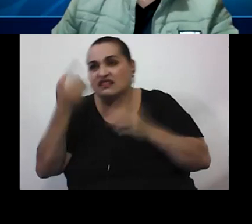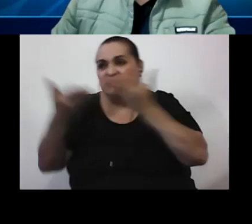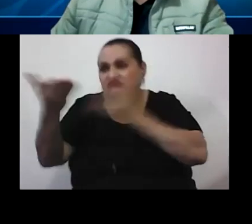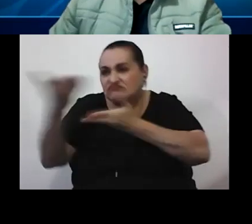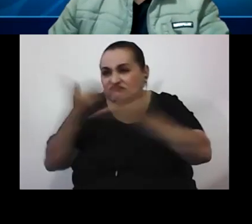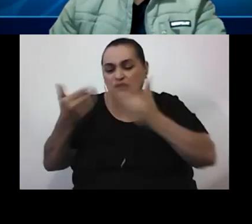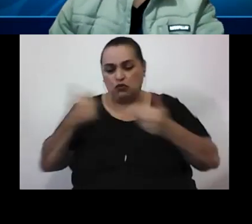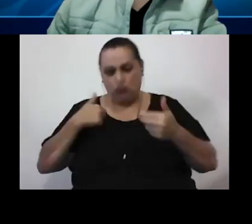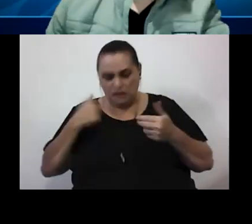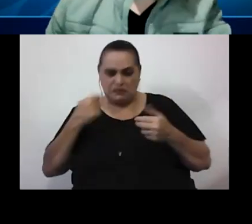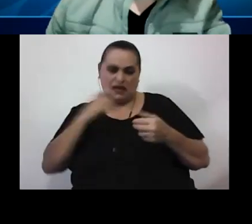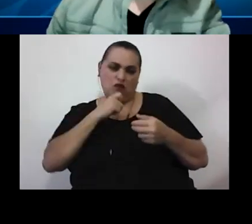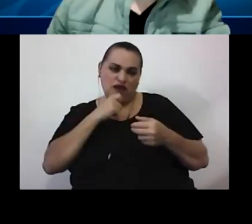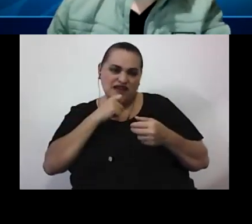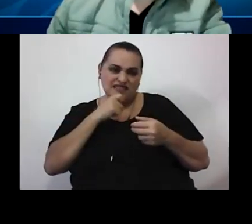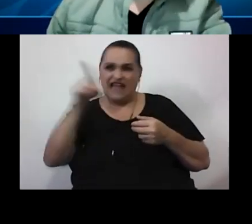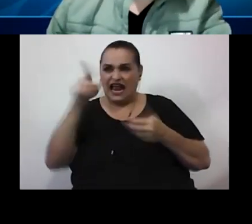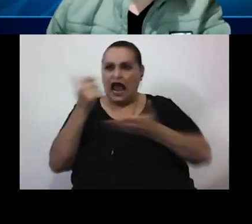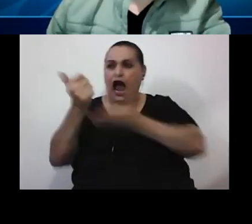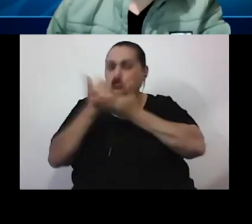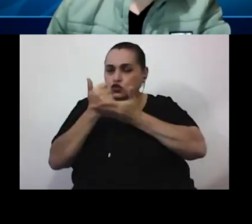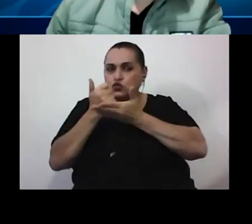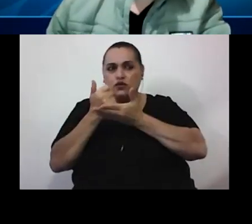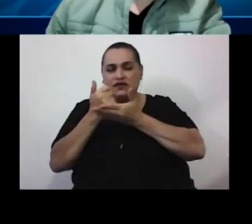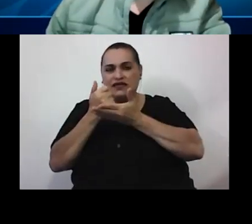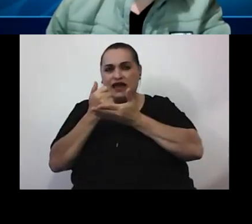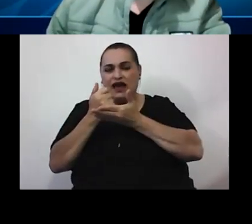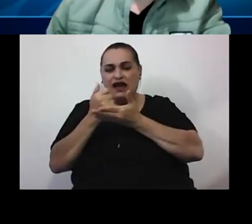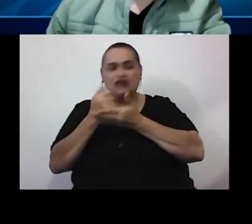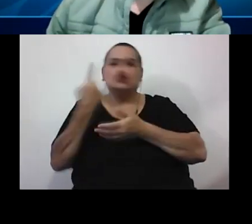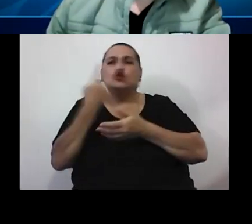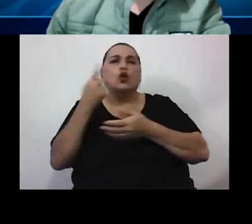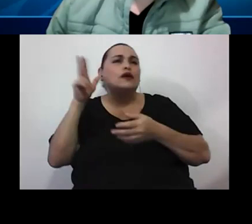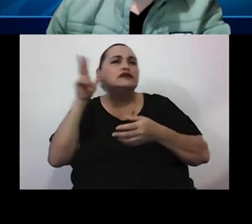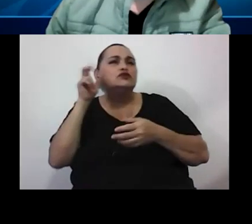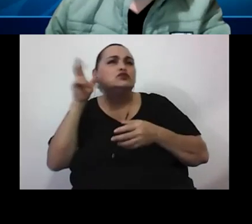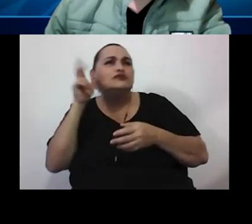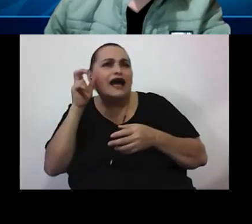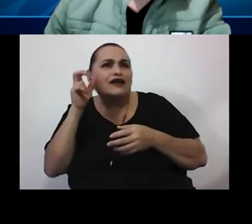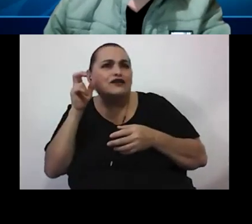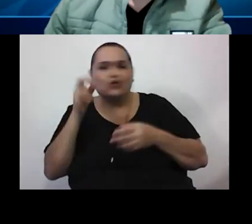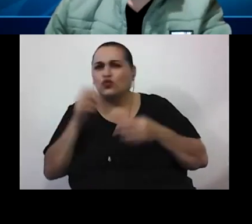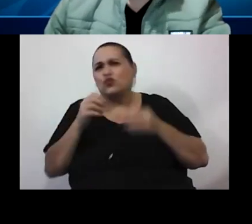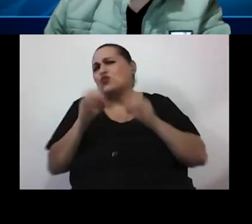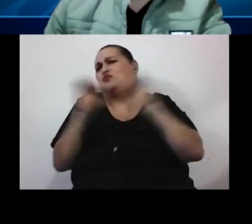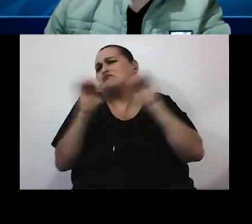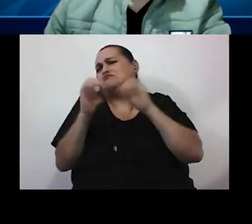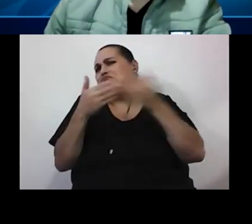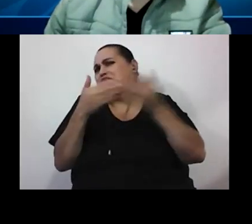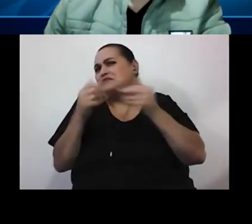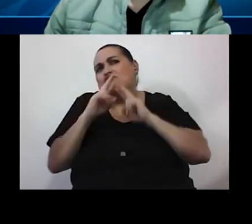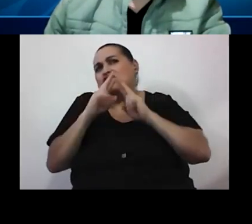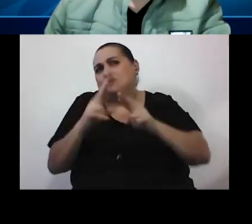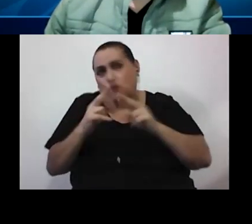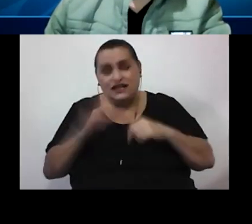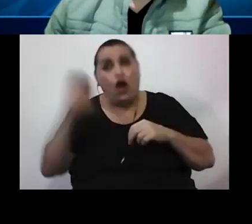y le ayuda a encontrar un nuevo enfoque. A veces desde la escucha nada más, no siempre tenemos que tener una respuesta. O que tu